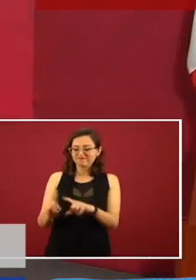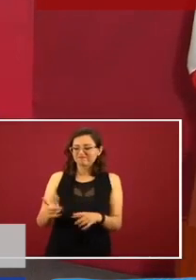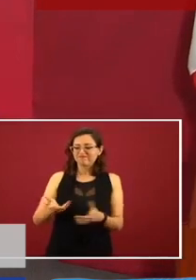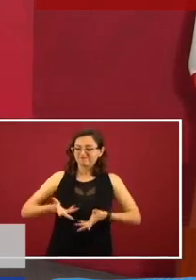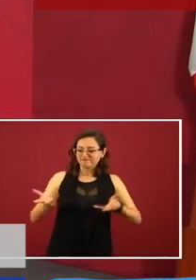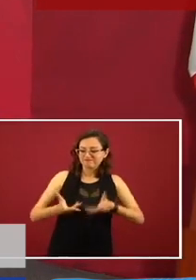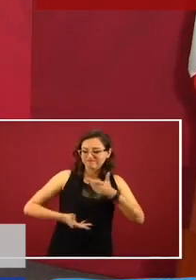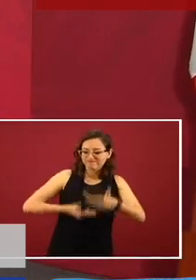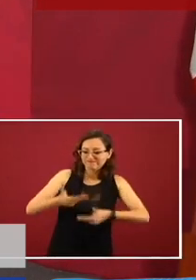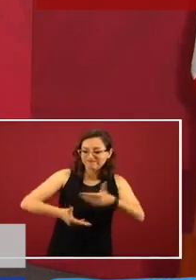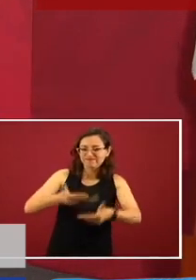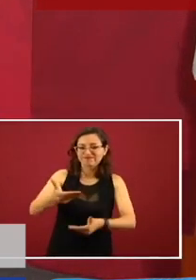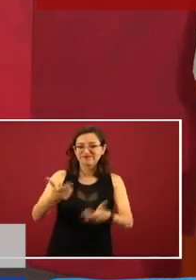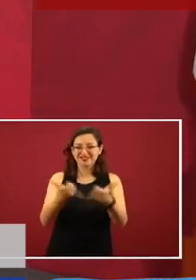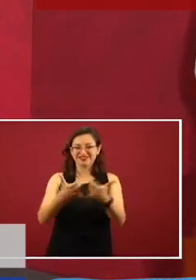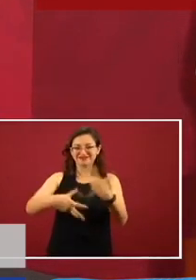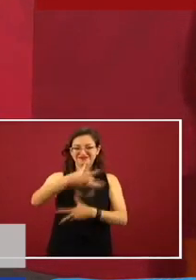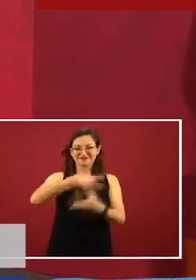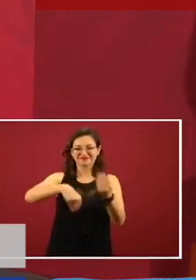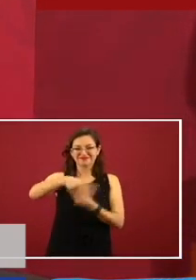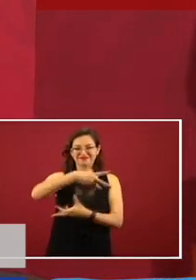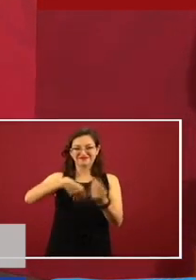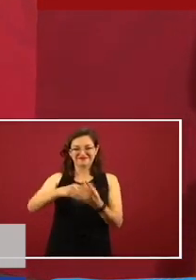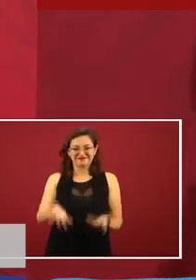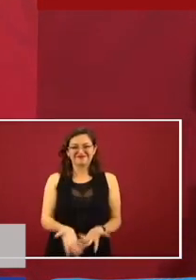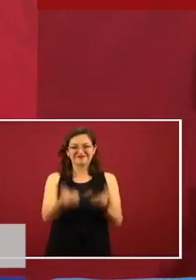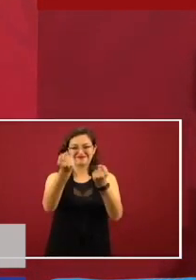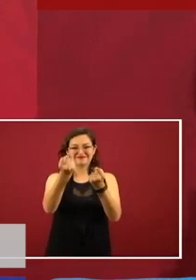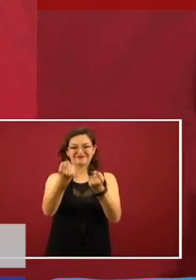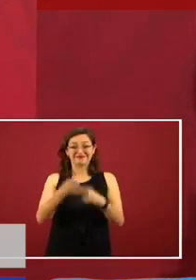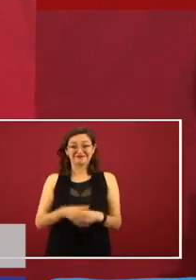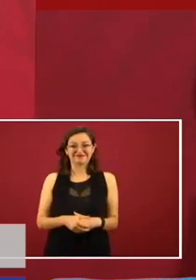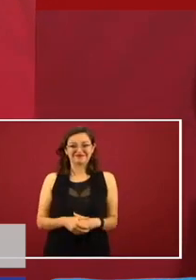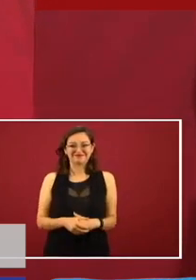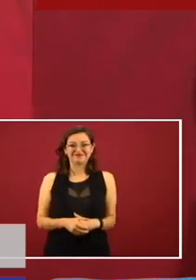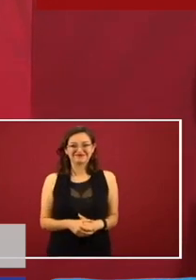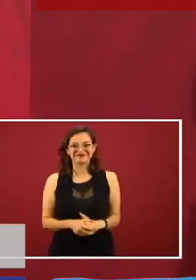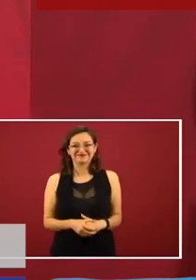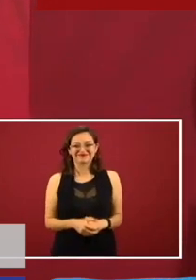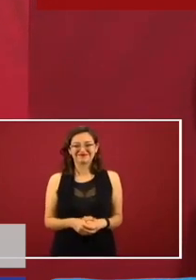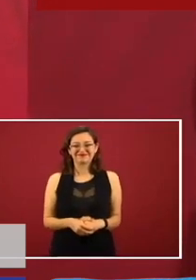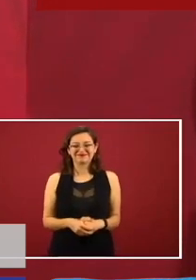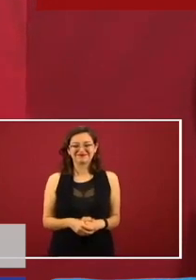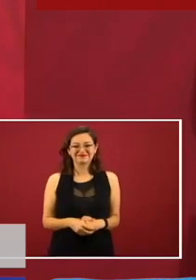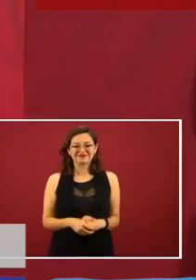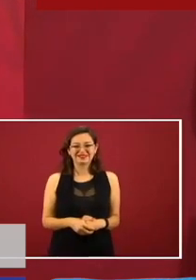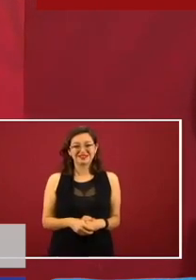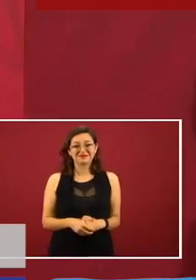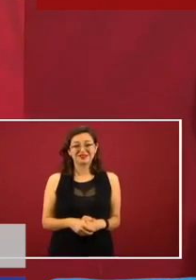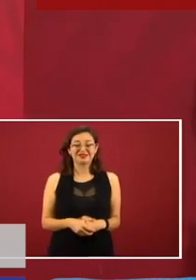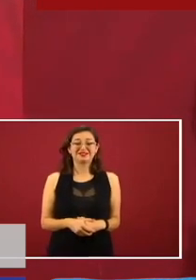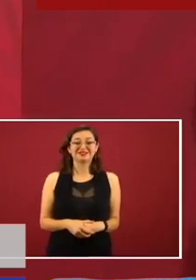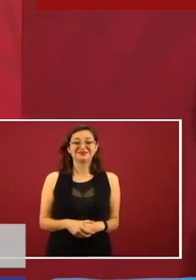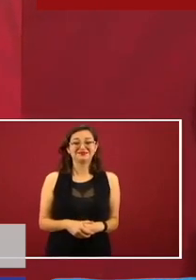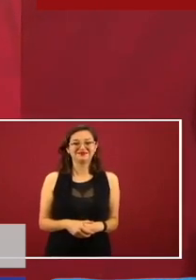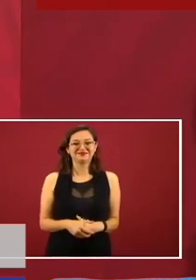del mundo por el brote de este virus. Subrayó que para combatir los contagios se requiere de la participación de la familia, que es la base de la sociedad.